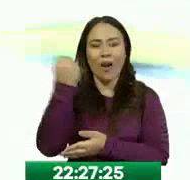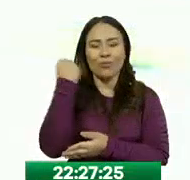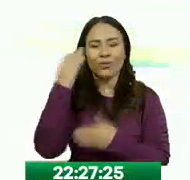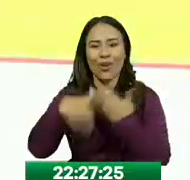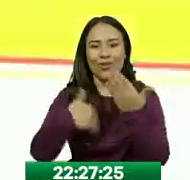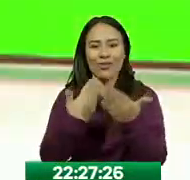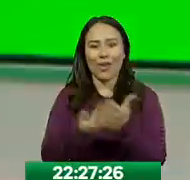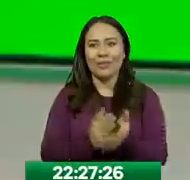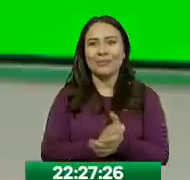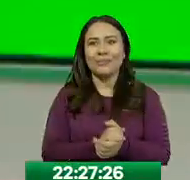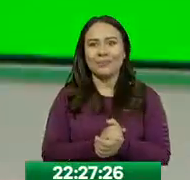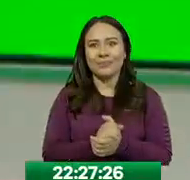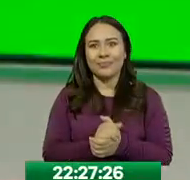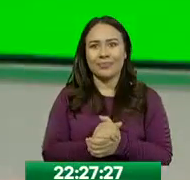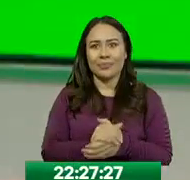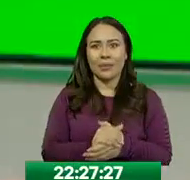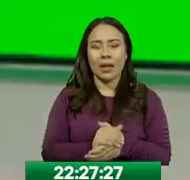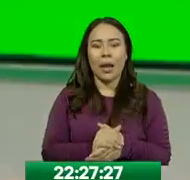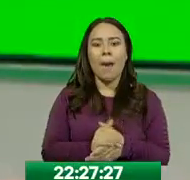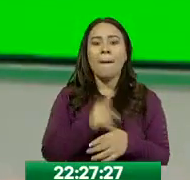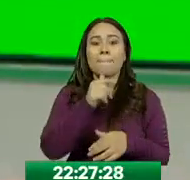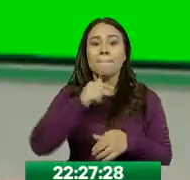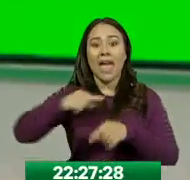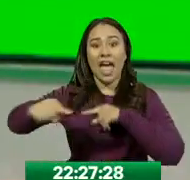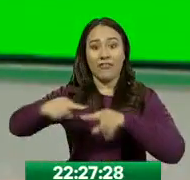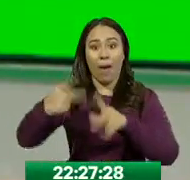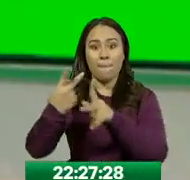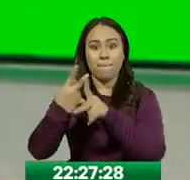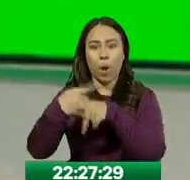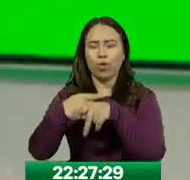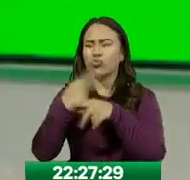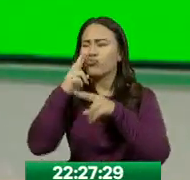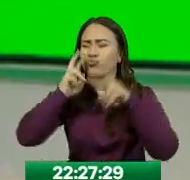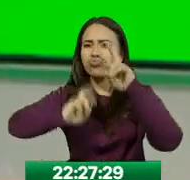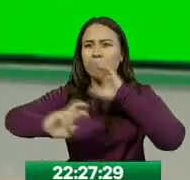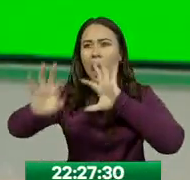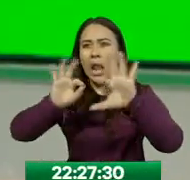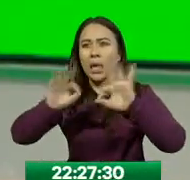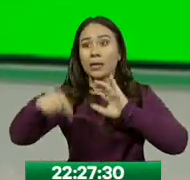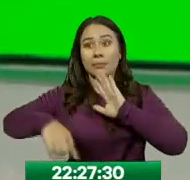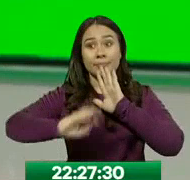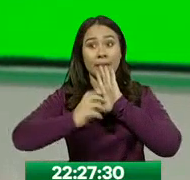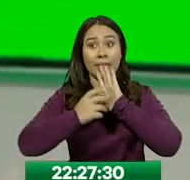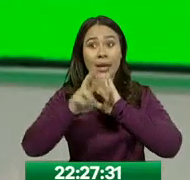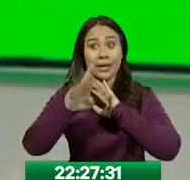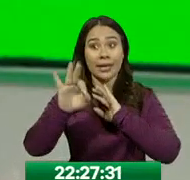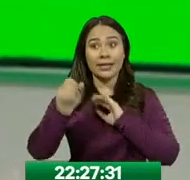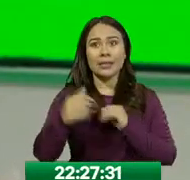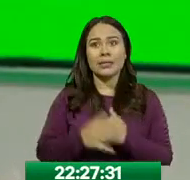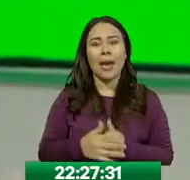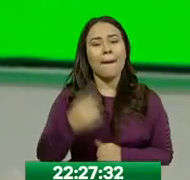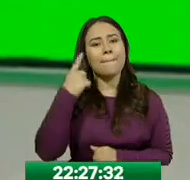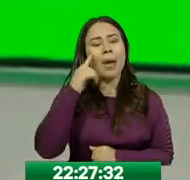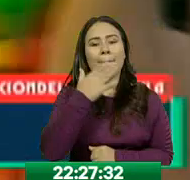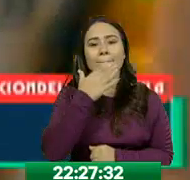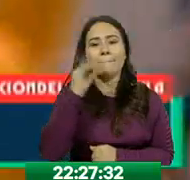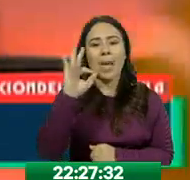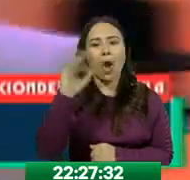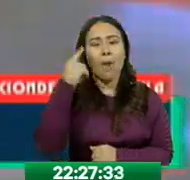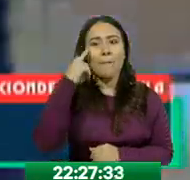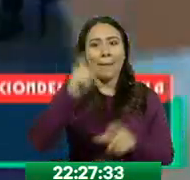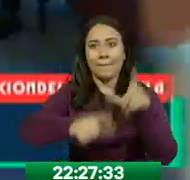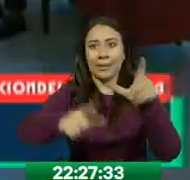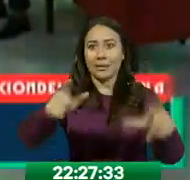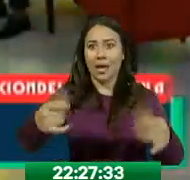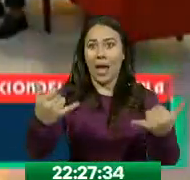televisivos. Bueno, en las producciones actuales, RTS ofrece para mí lo mejor para el público.